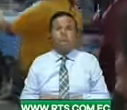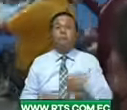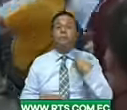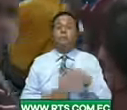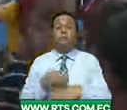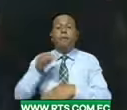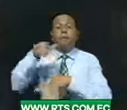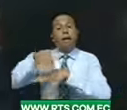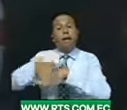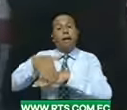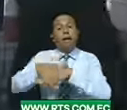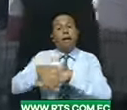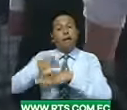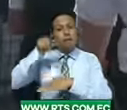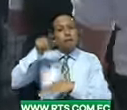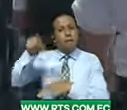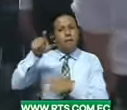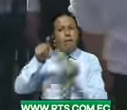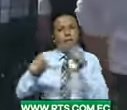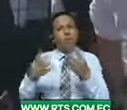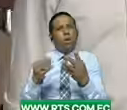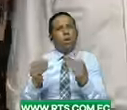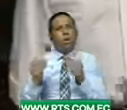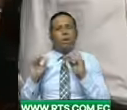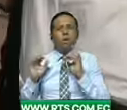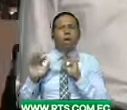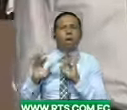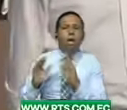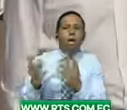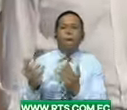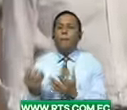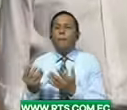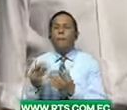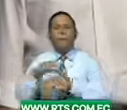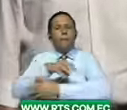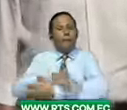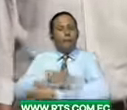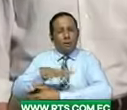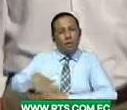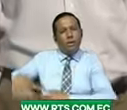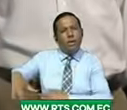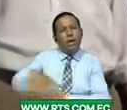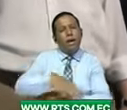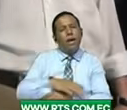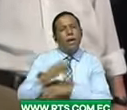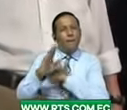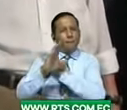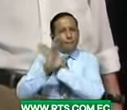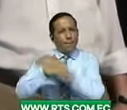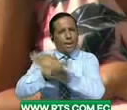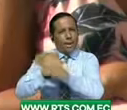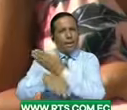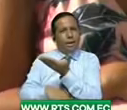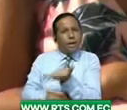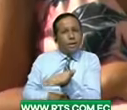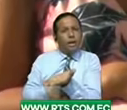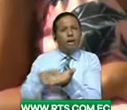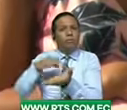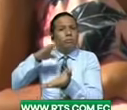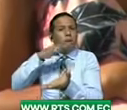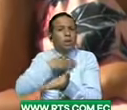mandatario era esperado por una multitud de peninsulares. Hasta el malecón del balneario de Ballenita, el presidente llegó para reunirse con madres